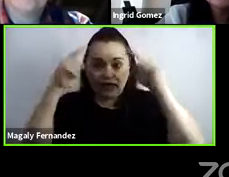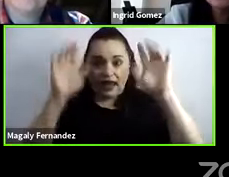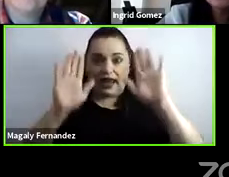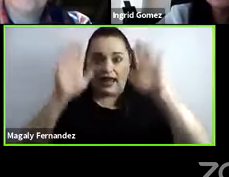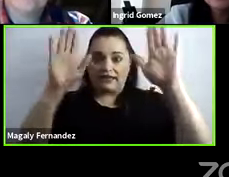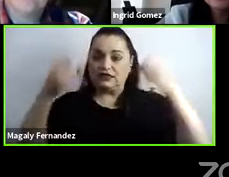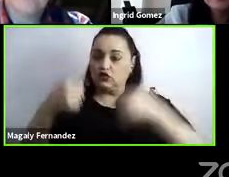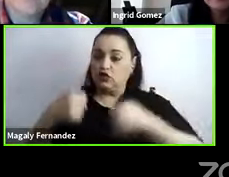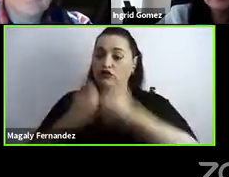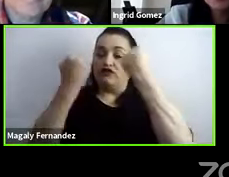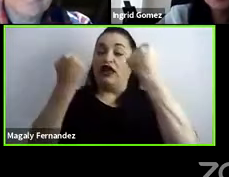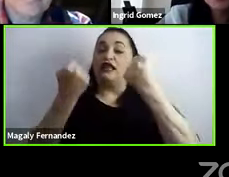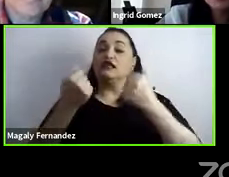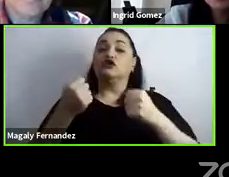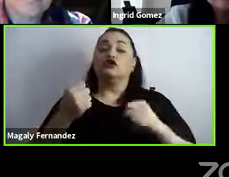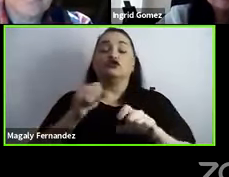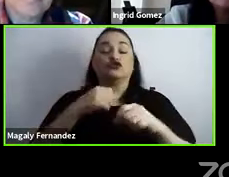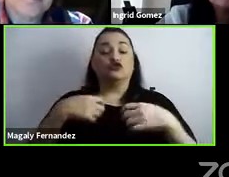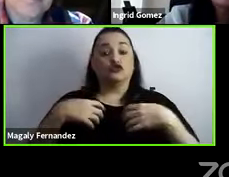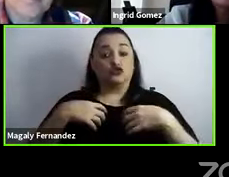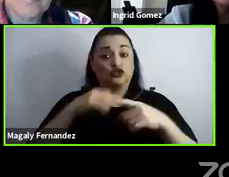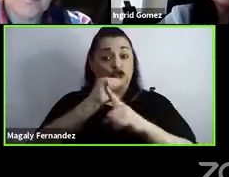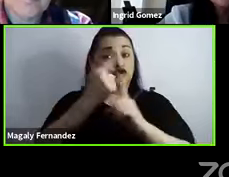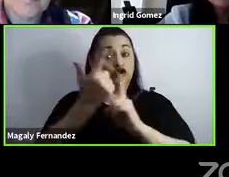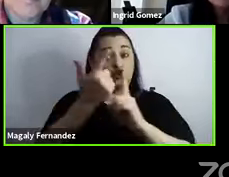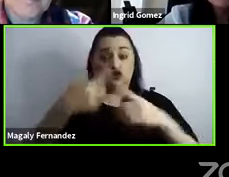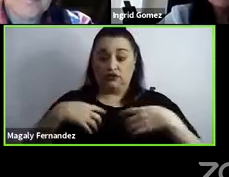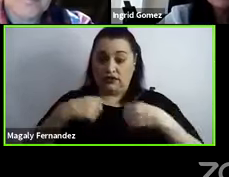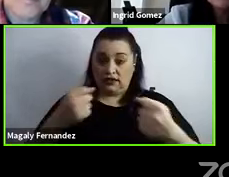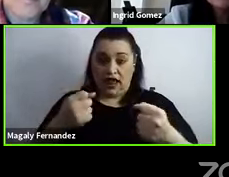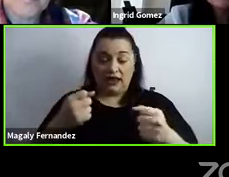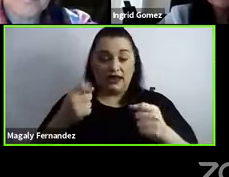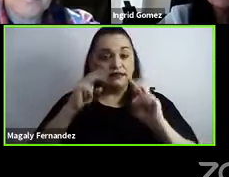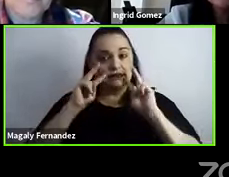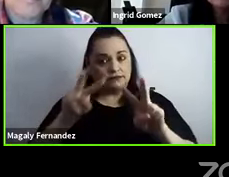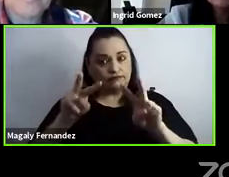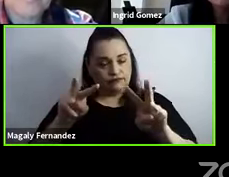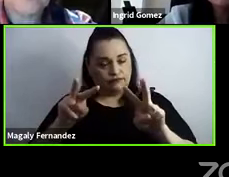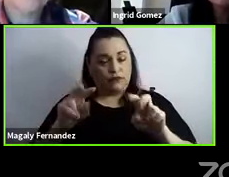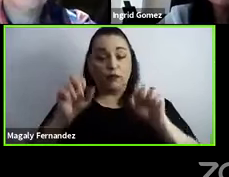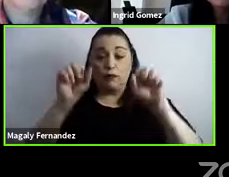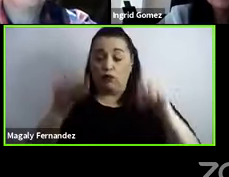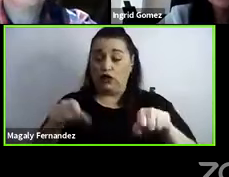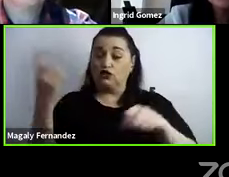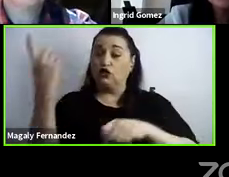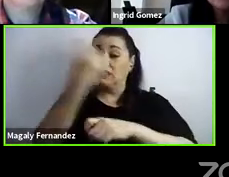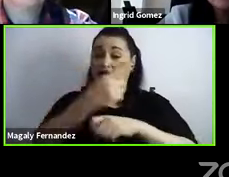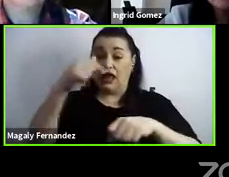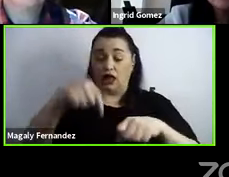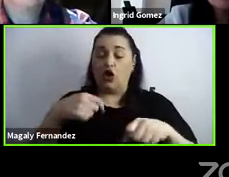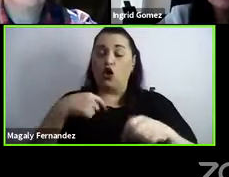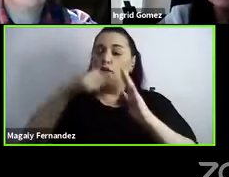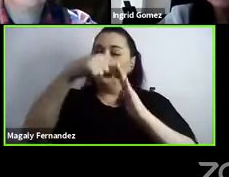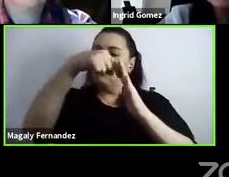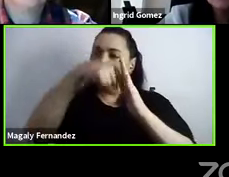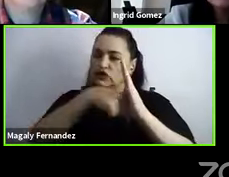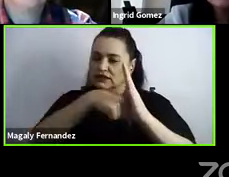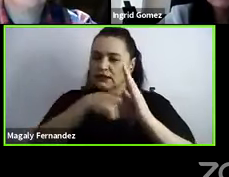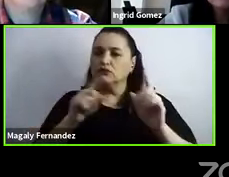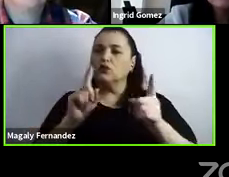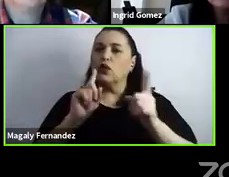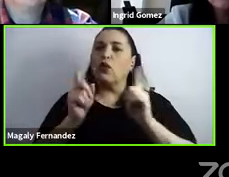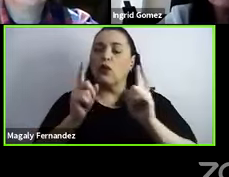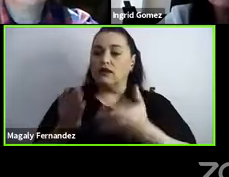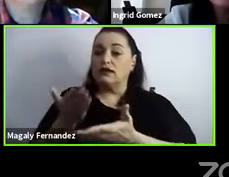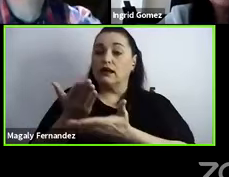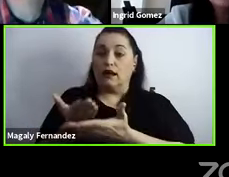y validación sociosanitaria en los abordajes. Por ello, el día de hoy estaremos profundizando en cuáles son los aportes